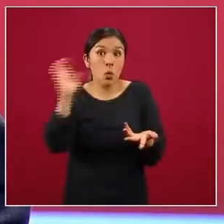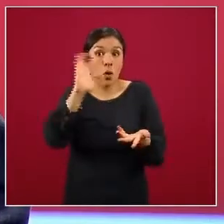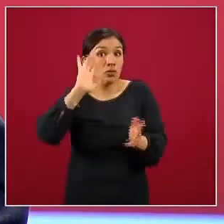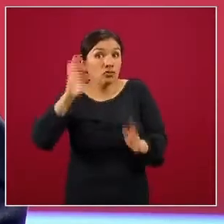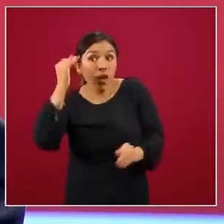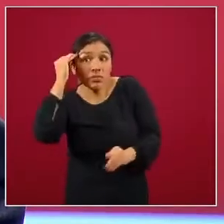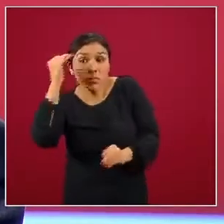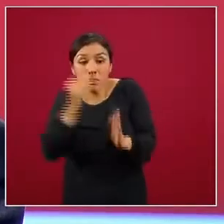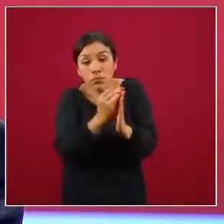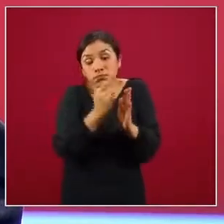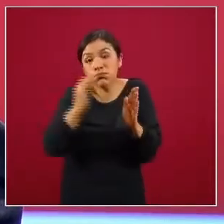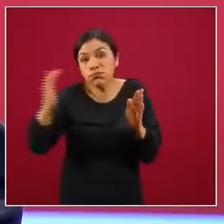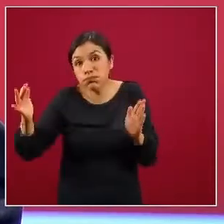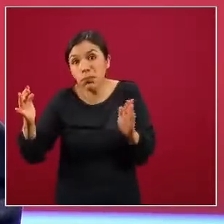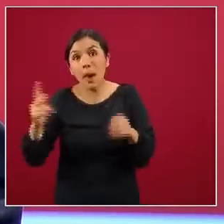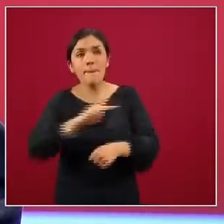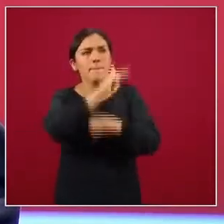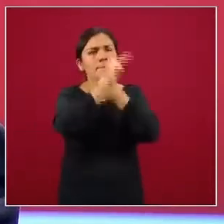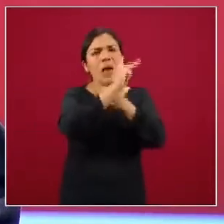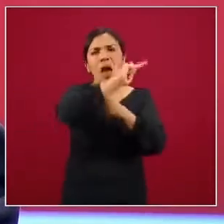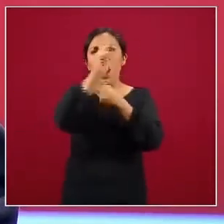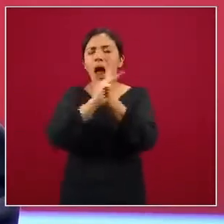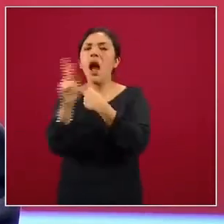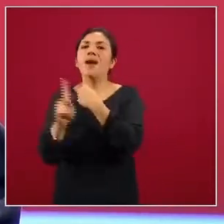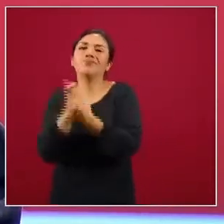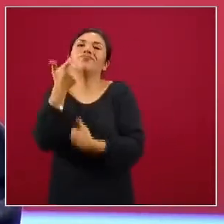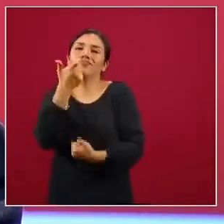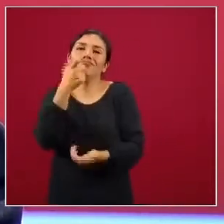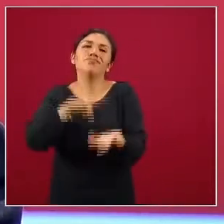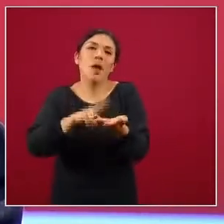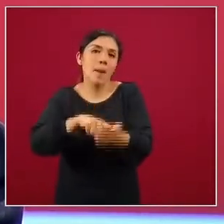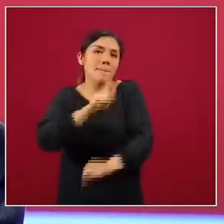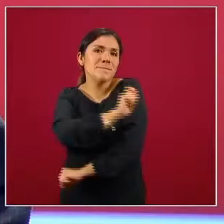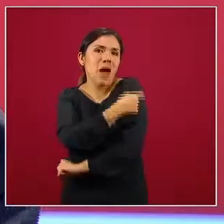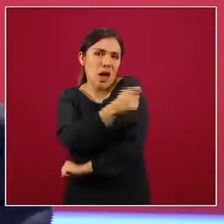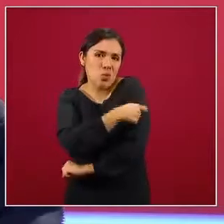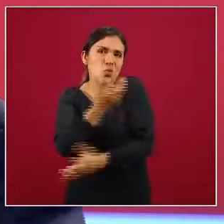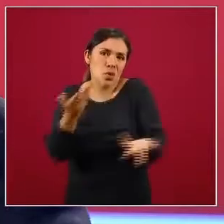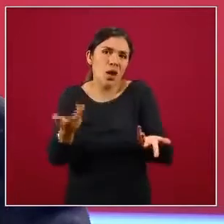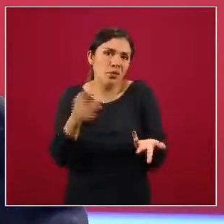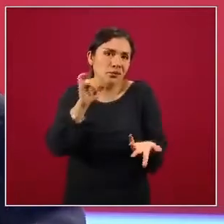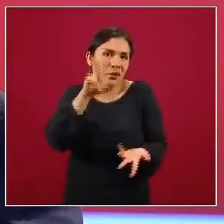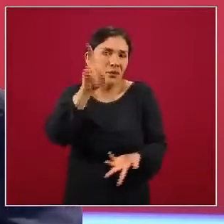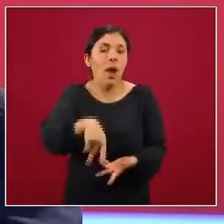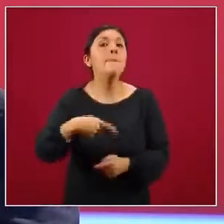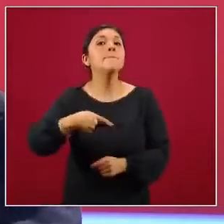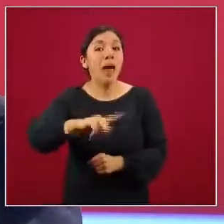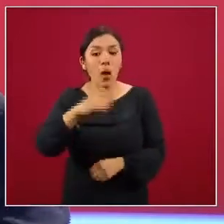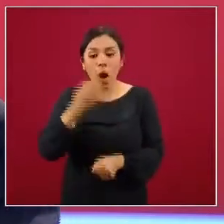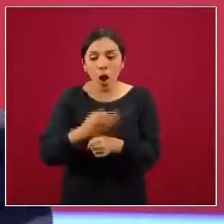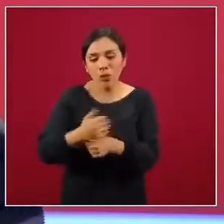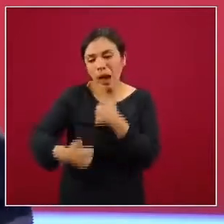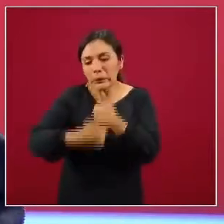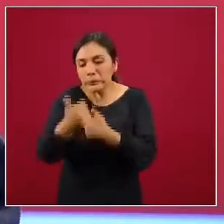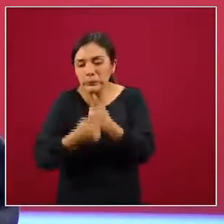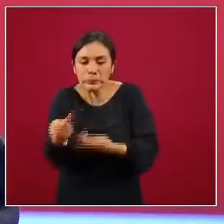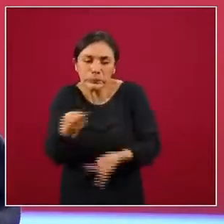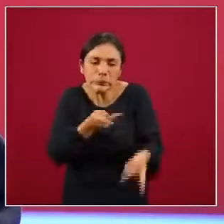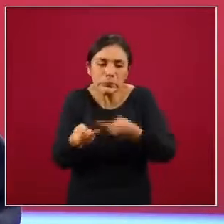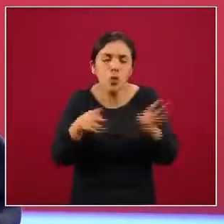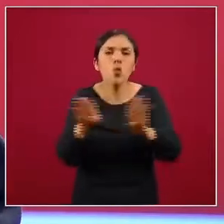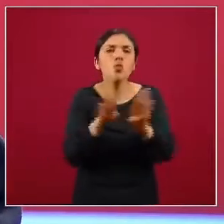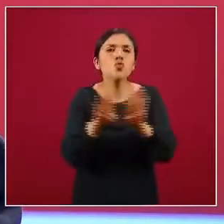los países, desde luego, la vacuna tendrá cierto costo, pero se está buscando que haya consolidación de